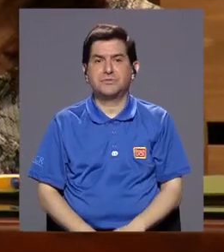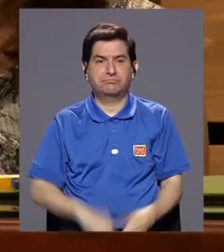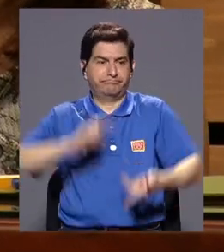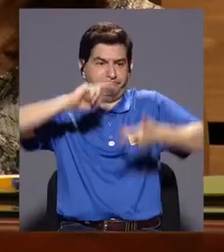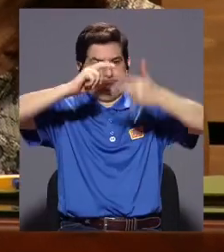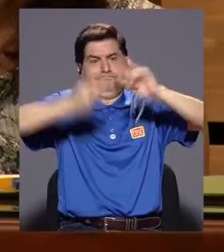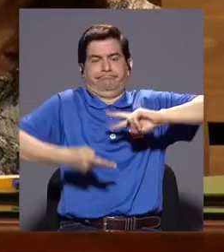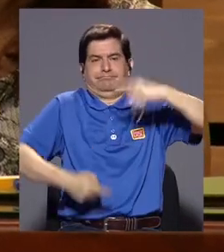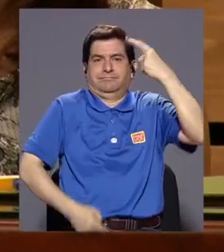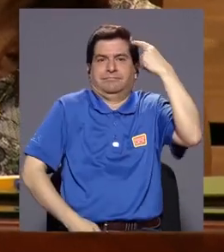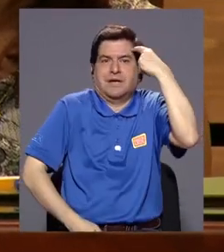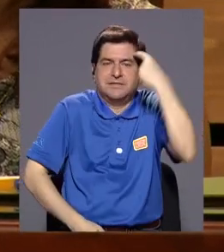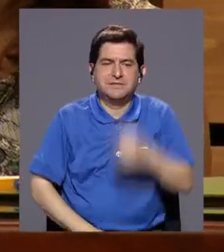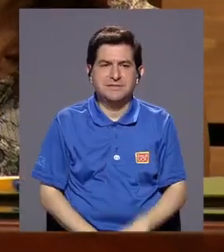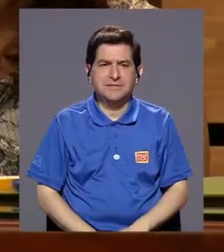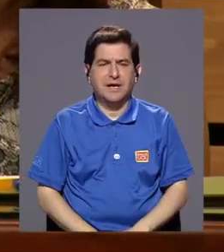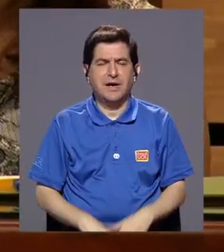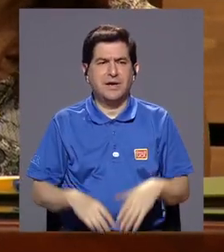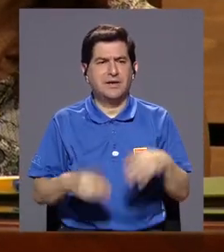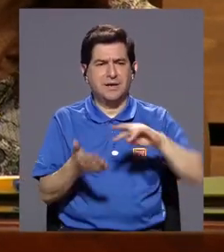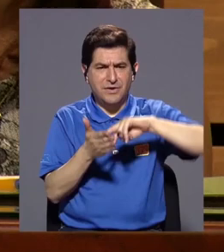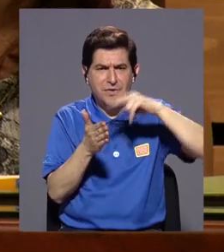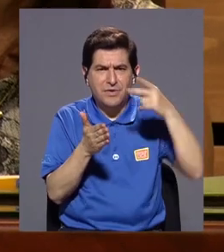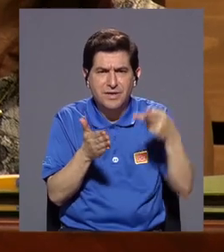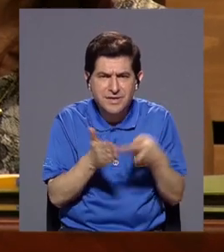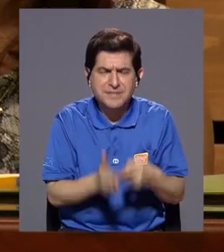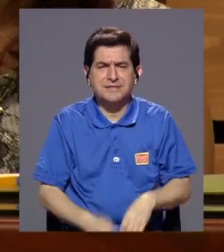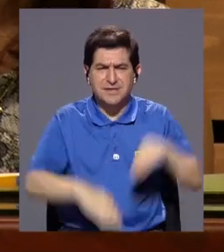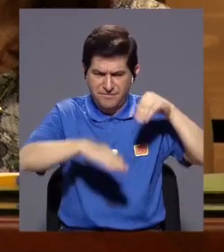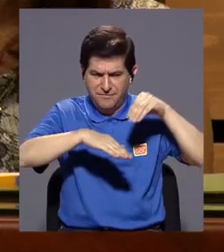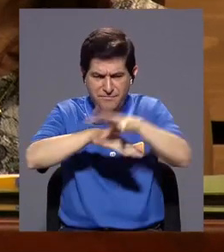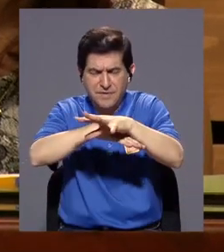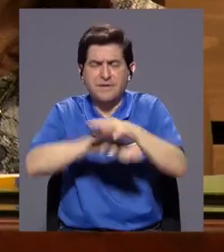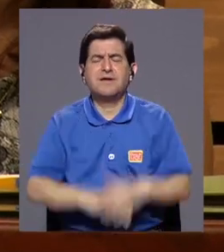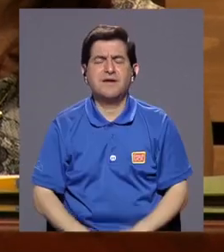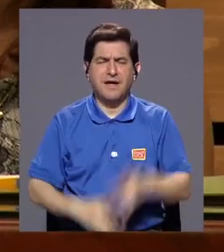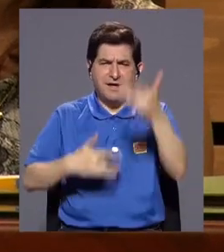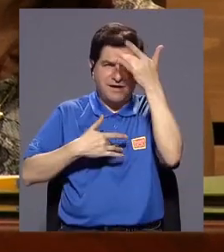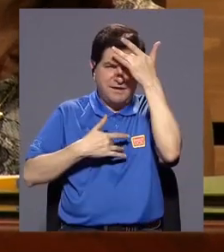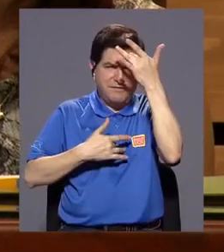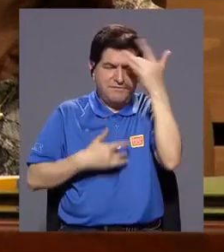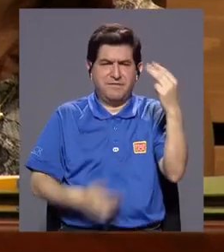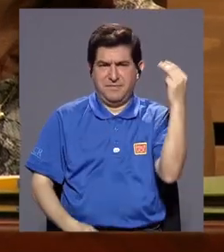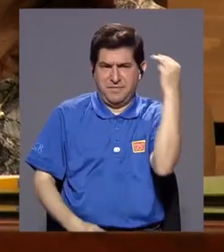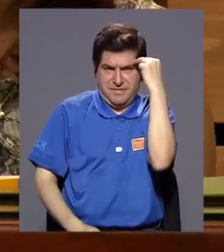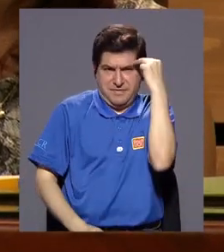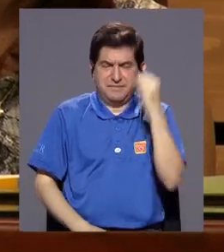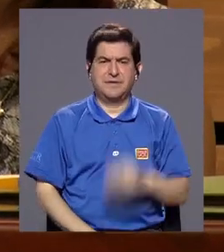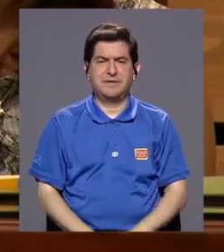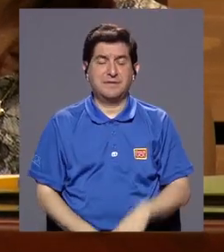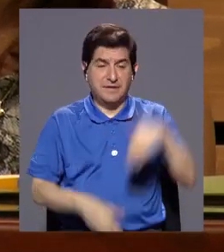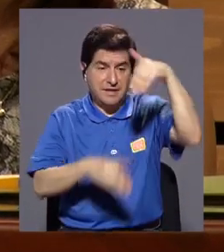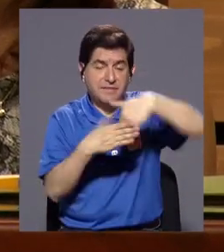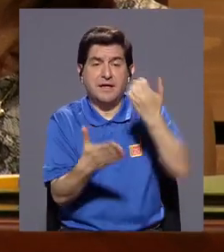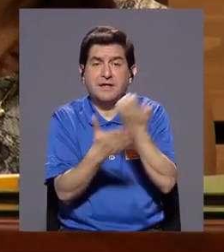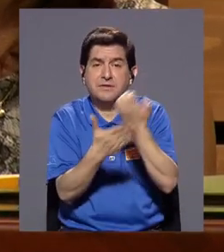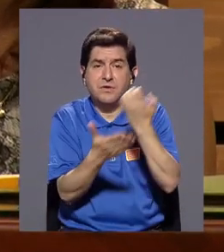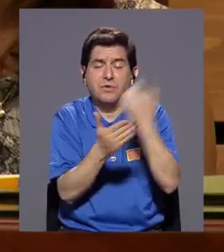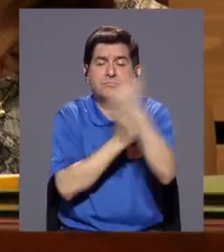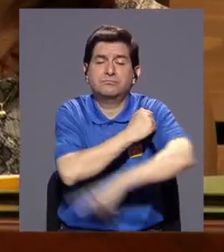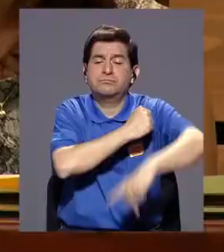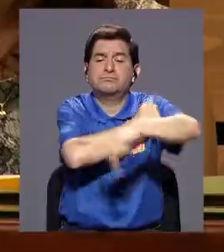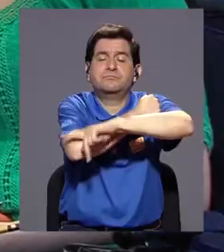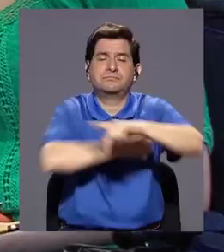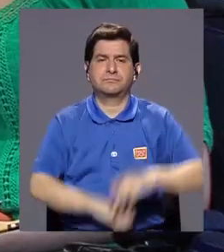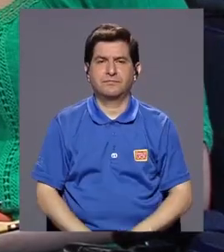poco paradójico, tomando en cuenta la carga o la repercusión que tienen las enfermedades mentales en la economía